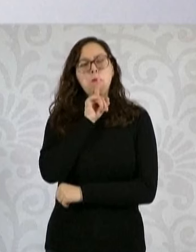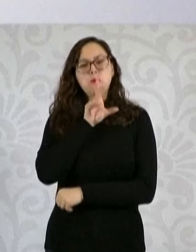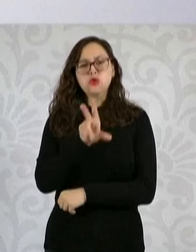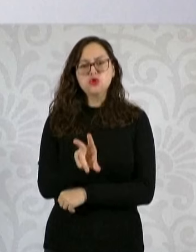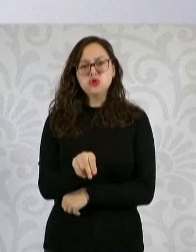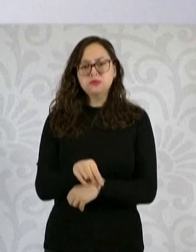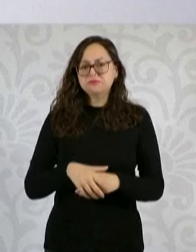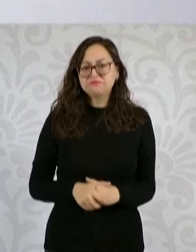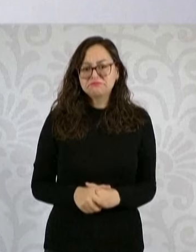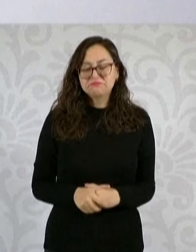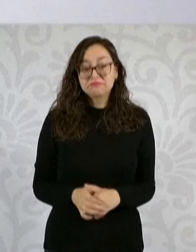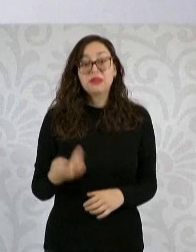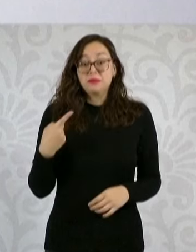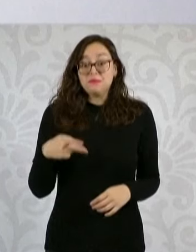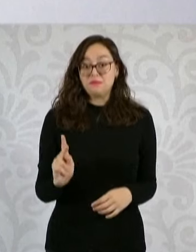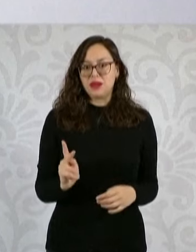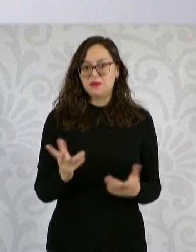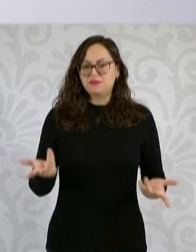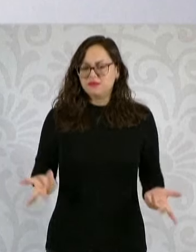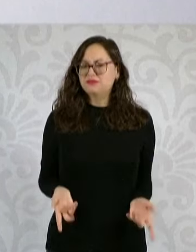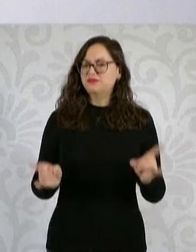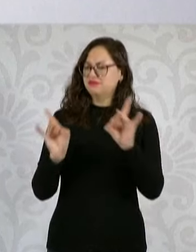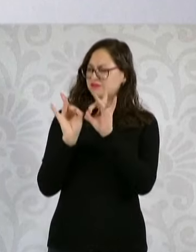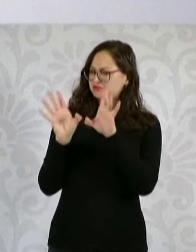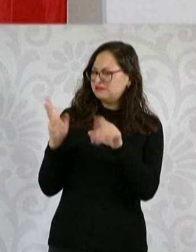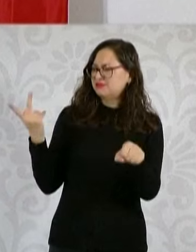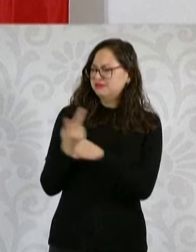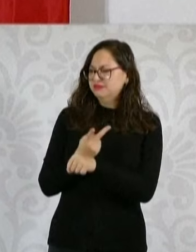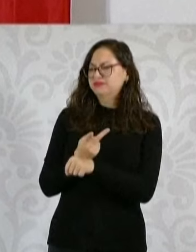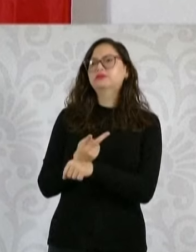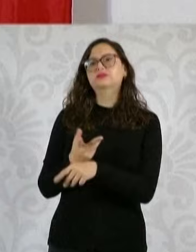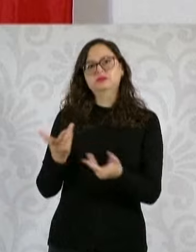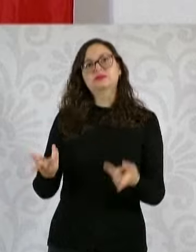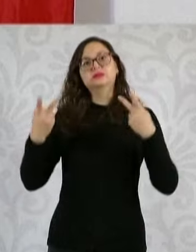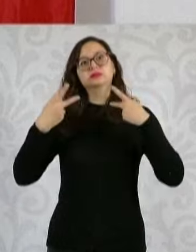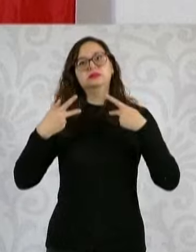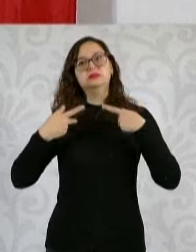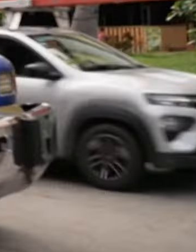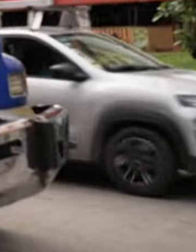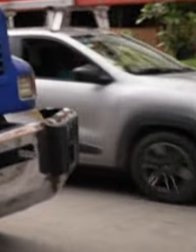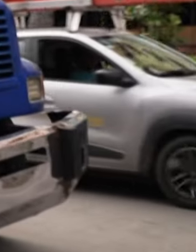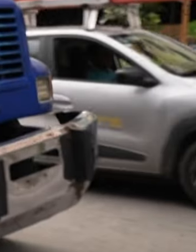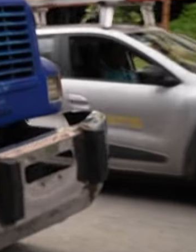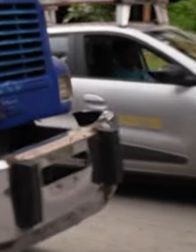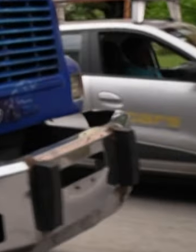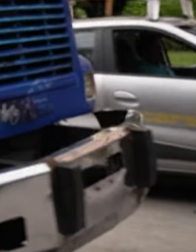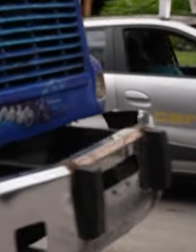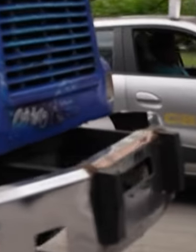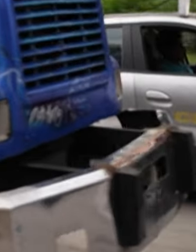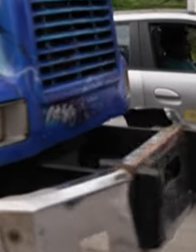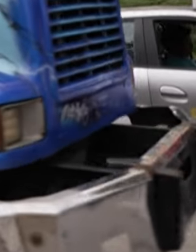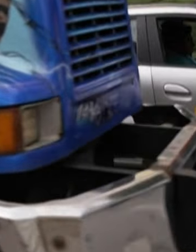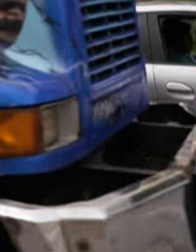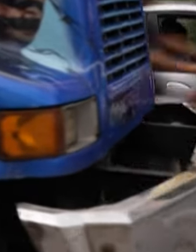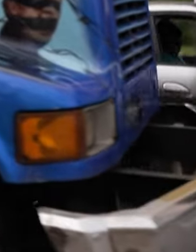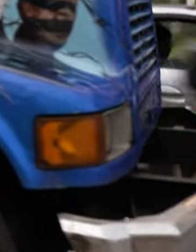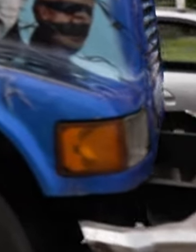días asesinaron al responsable de seguridad y ahora al alcalde no obstante